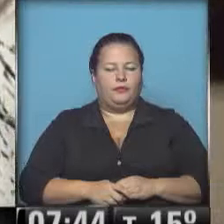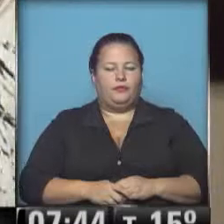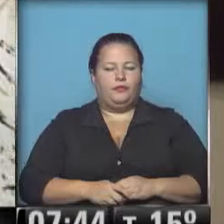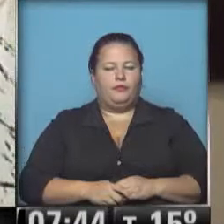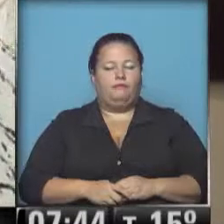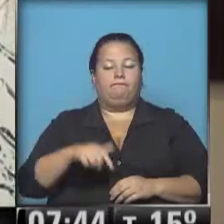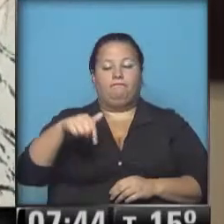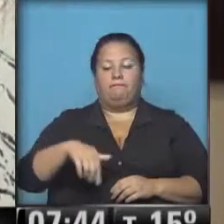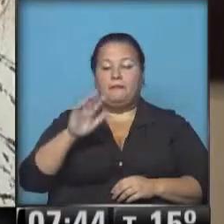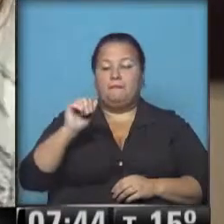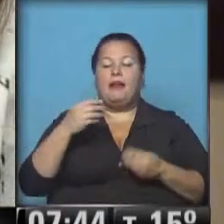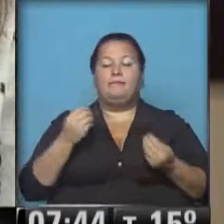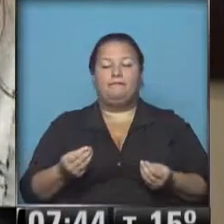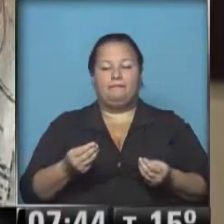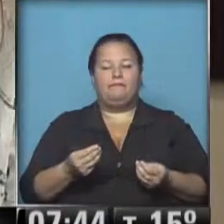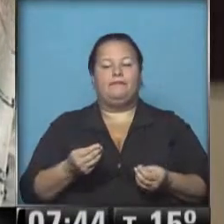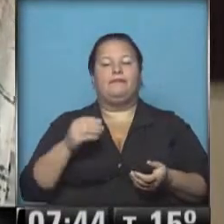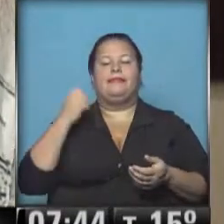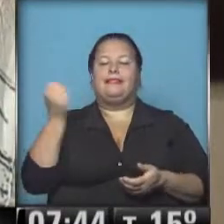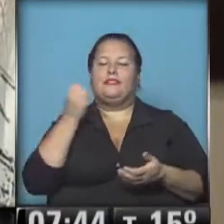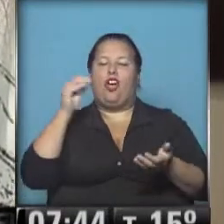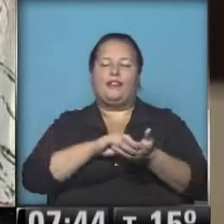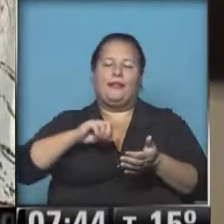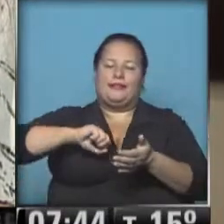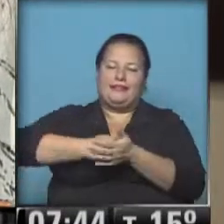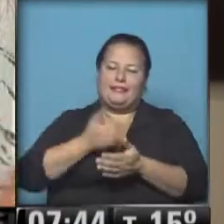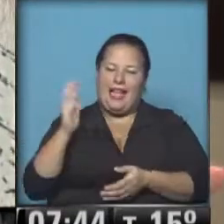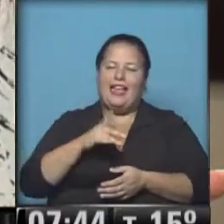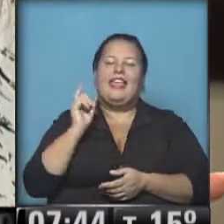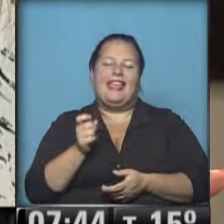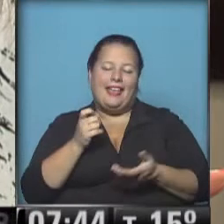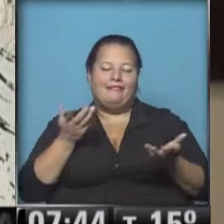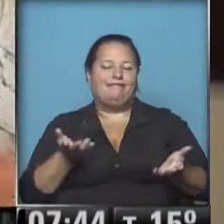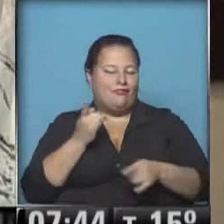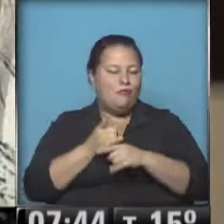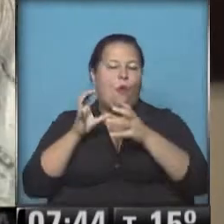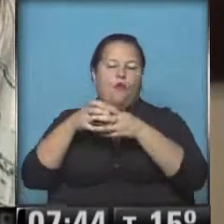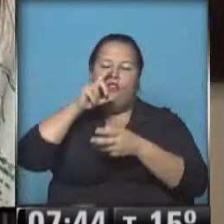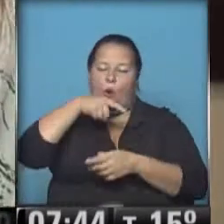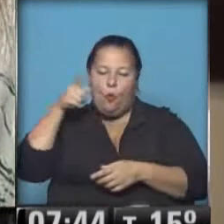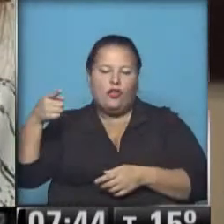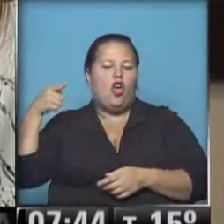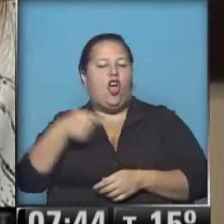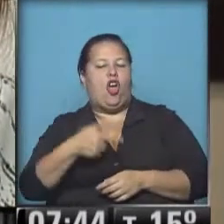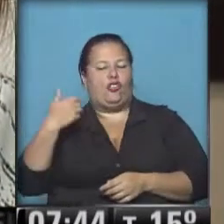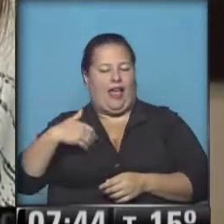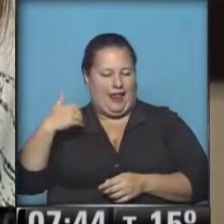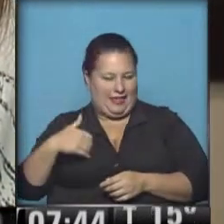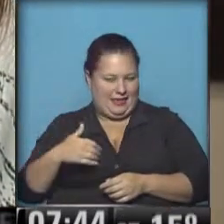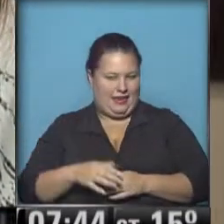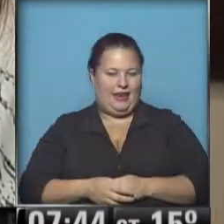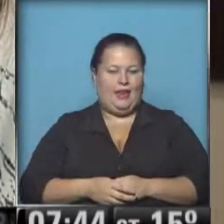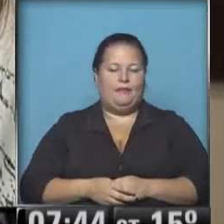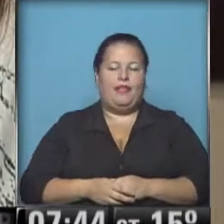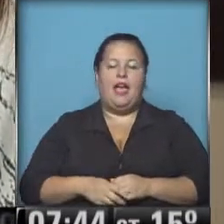y este martes nos encontramos con un nuevo intento de extorsión adivinen de quién si claro los fondos buitres contra la república argentina